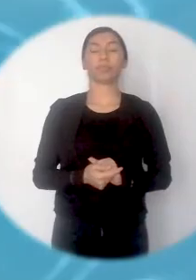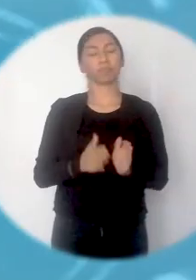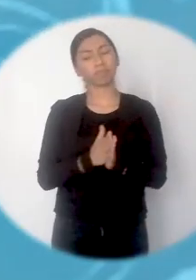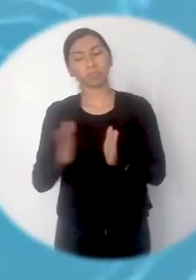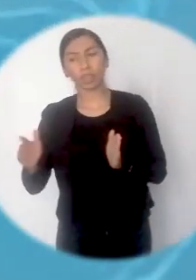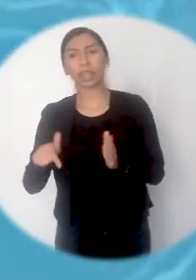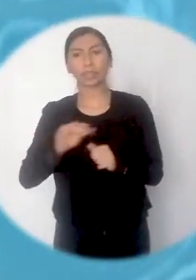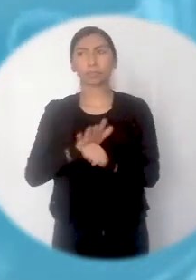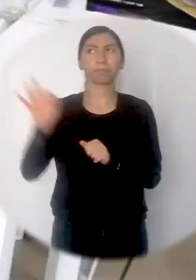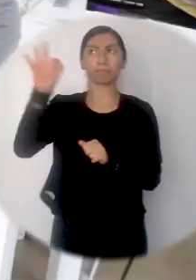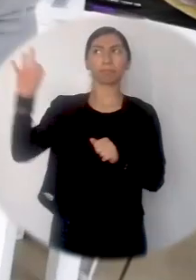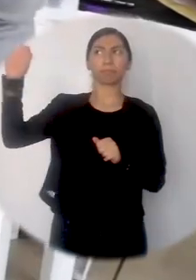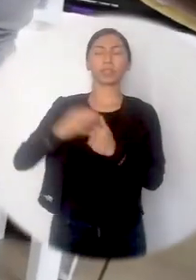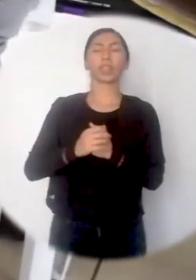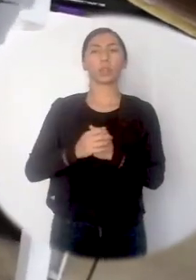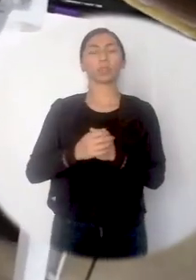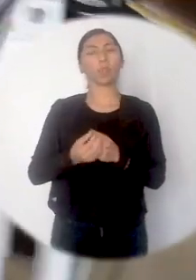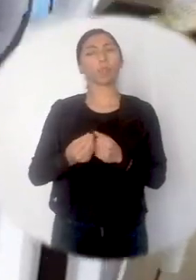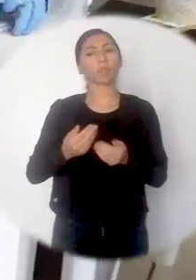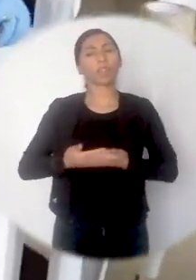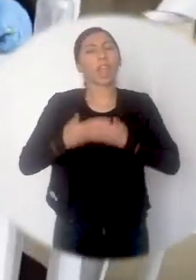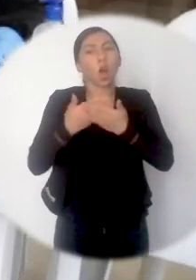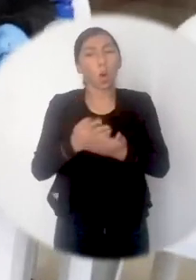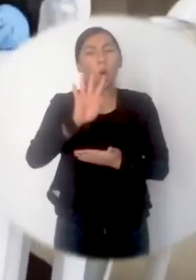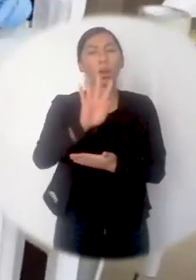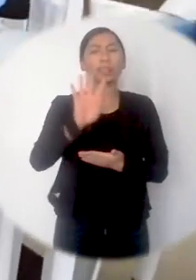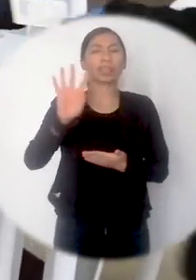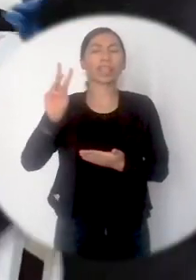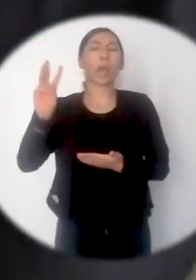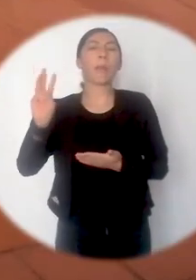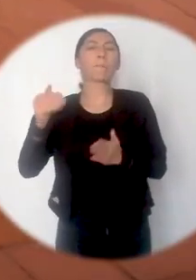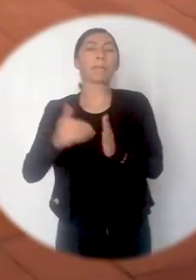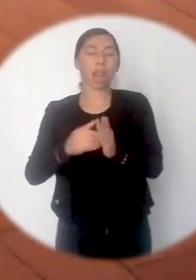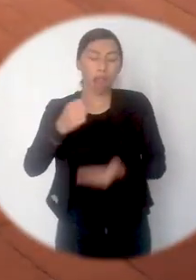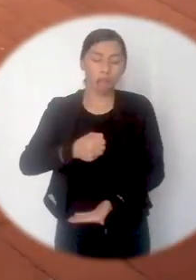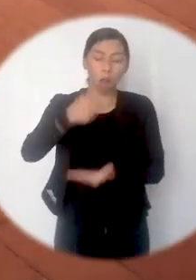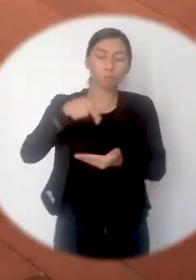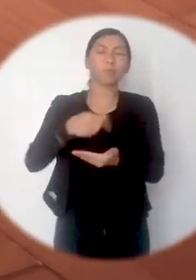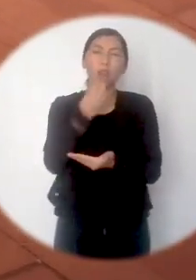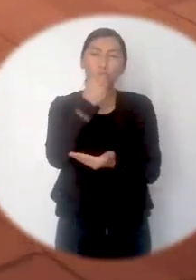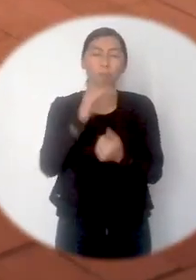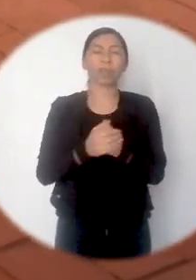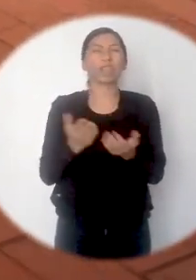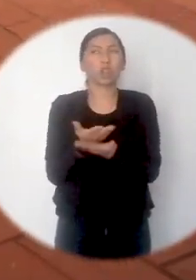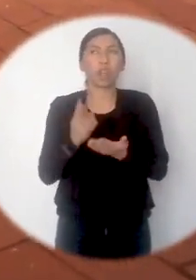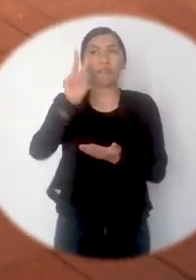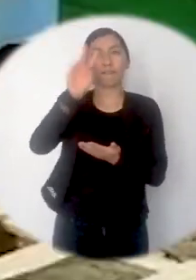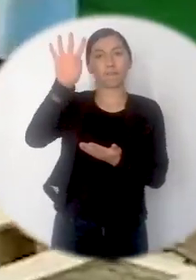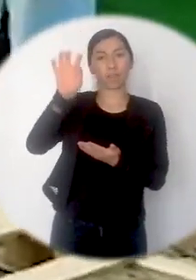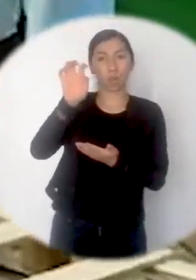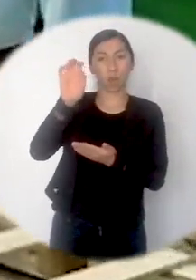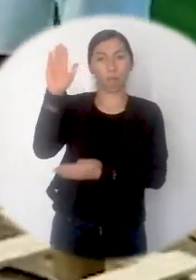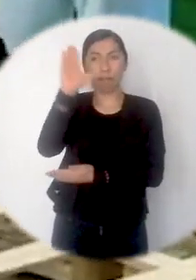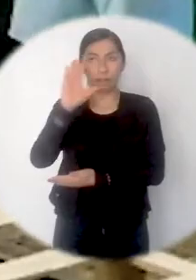pesos. Durante el periodo de la emergencia sanitaria, la unidad reportó que ha entregado 43.347 paquetes alimentarios en